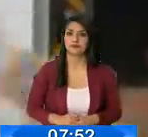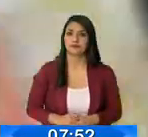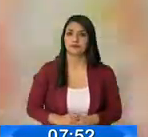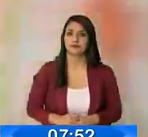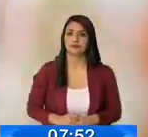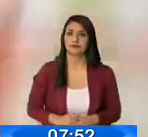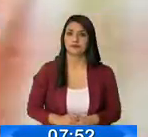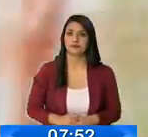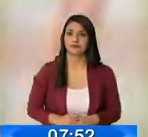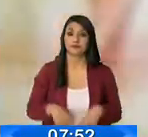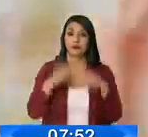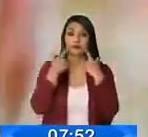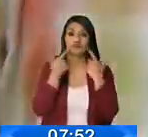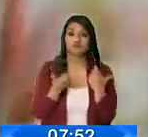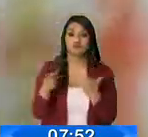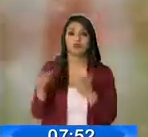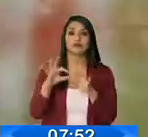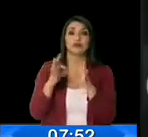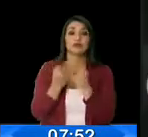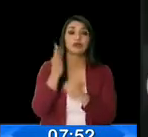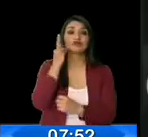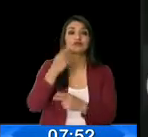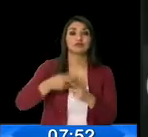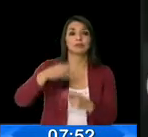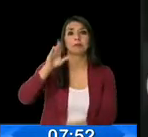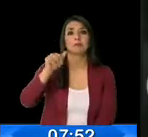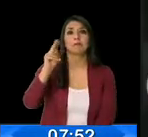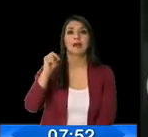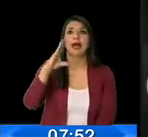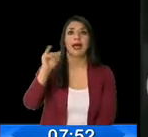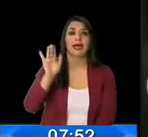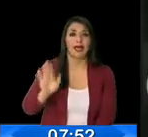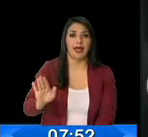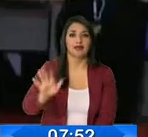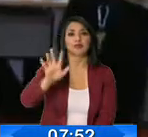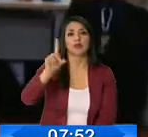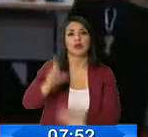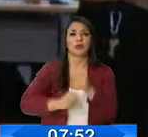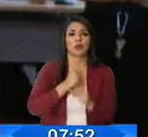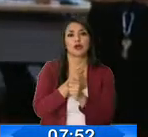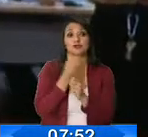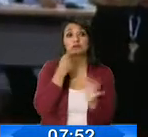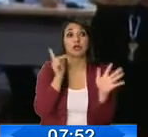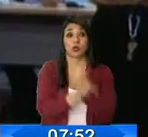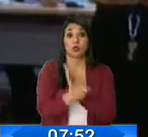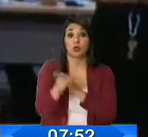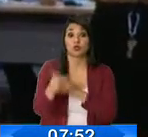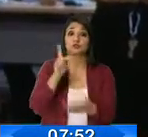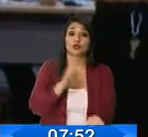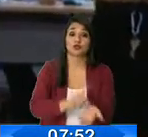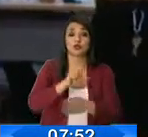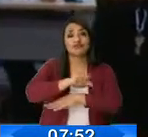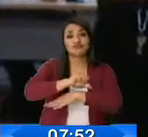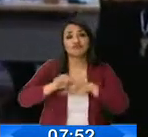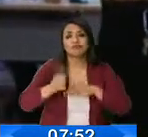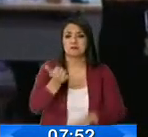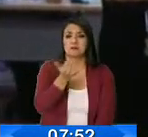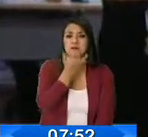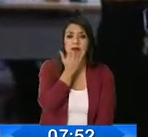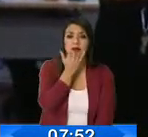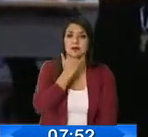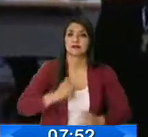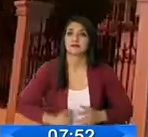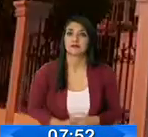Hasta la fiscalía acudieron los familiares de Blanca Castillo, de 51 años, a denunciar una presunta mala práctica profesional.